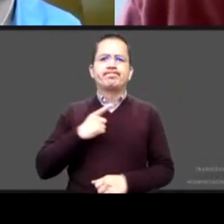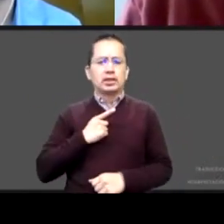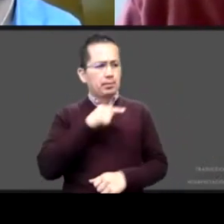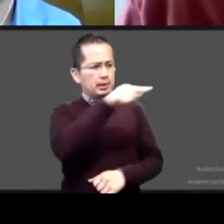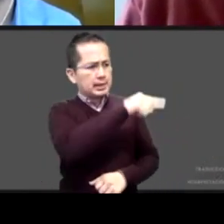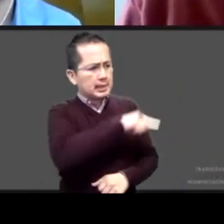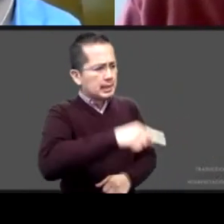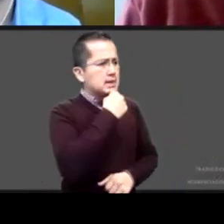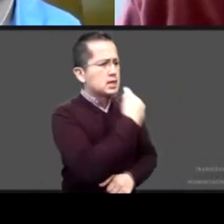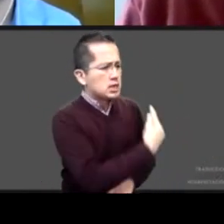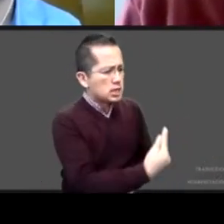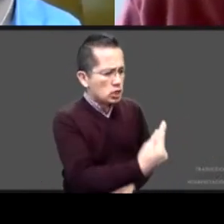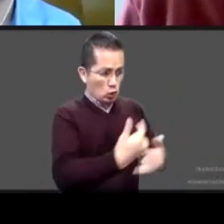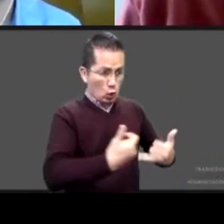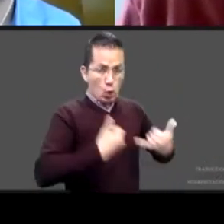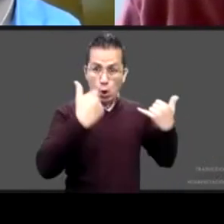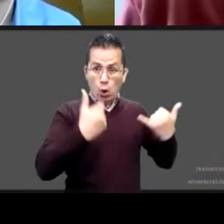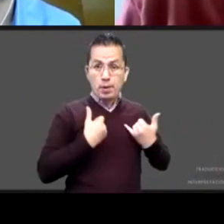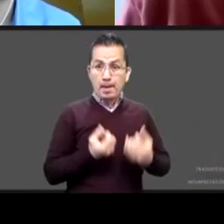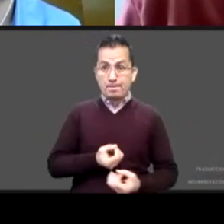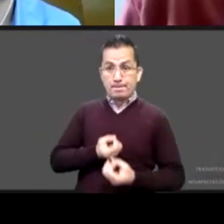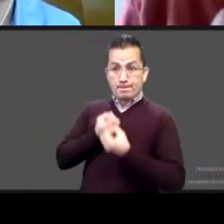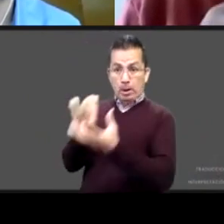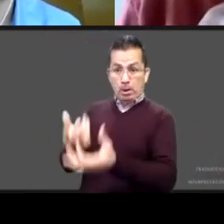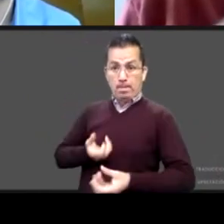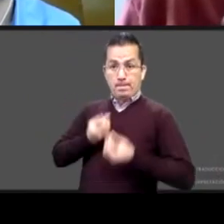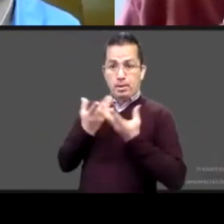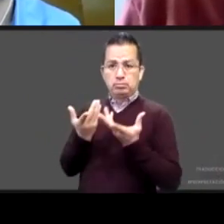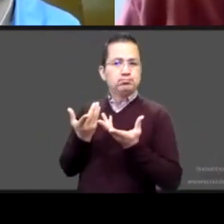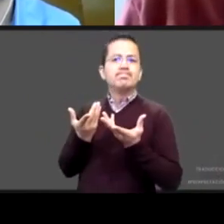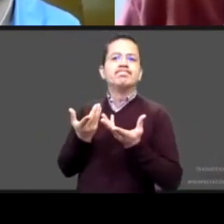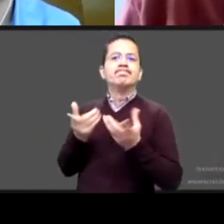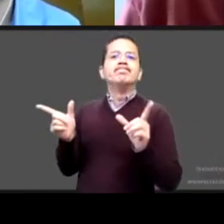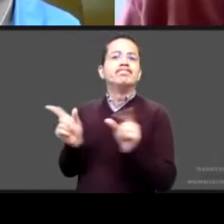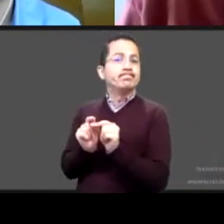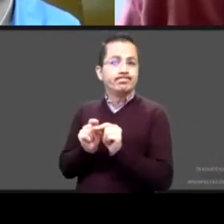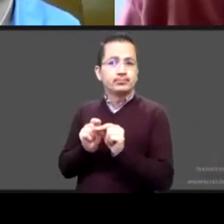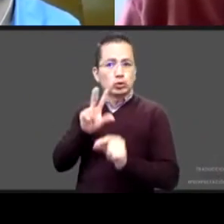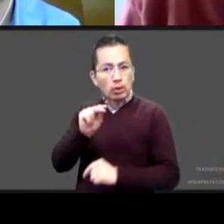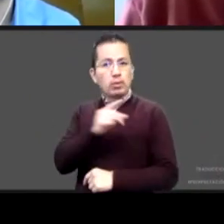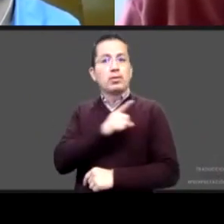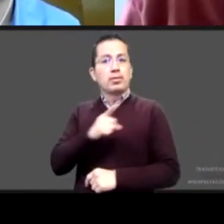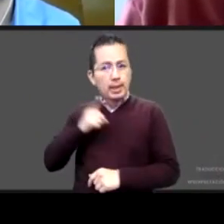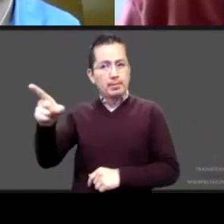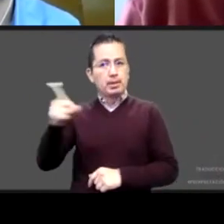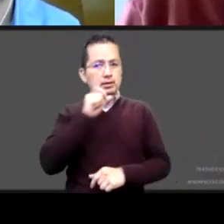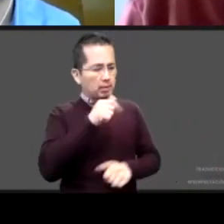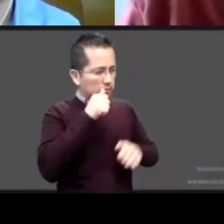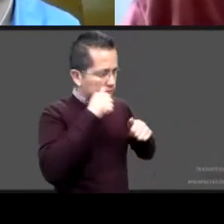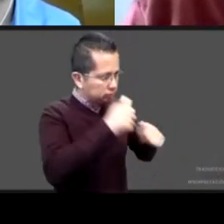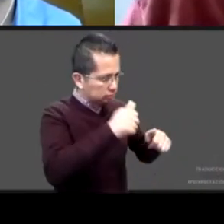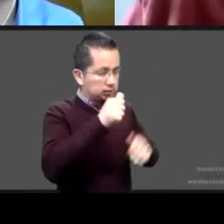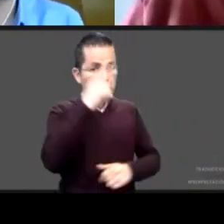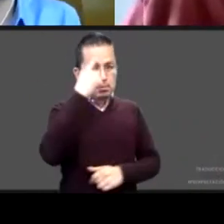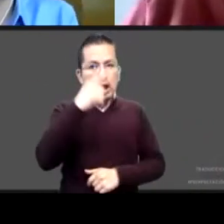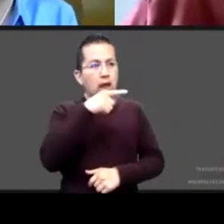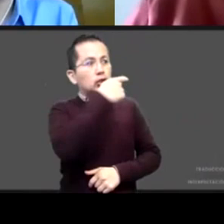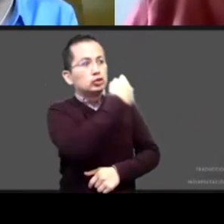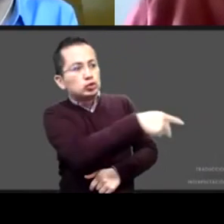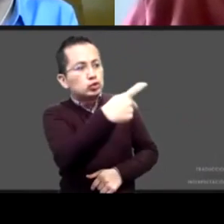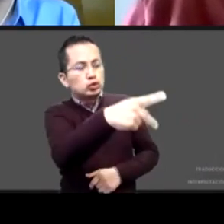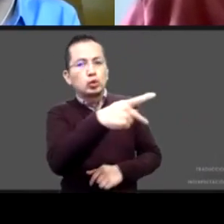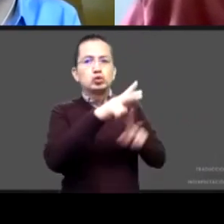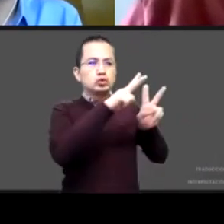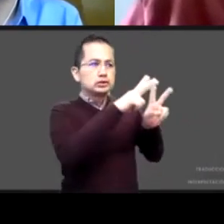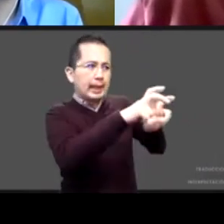escuchado. Y debe tener algún nivel de incidencia en los temas que afectan a estos niños, niñas y adolescentes. En